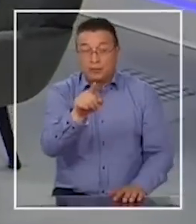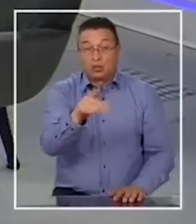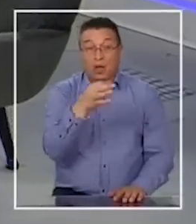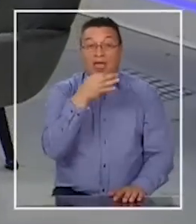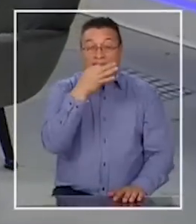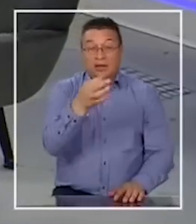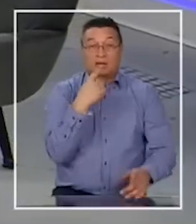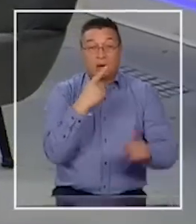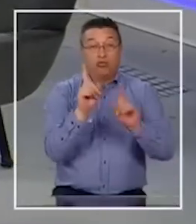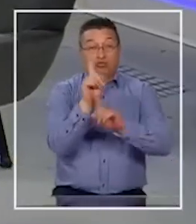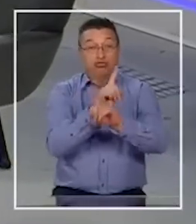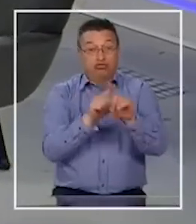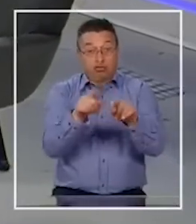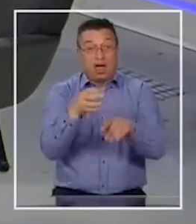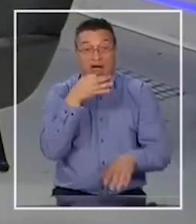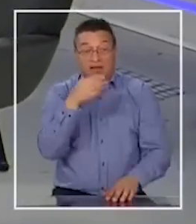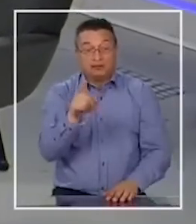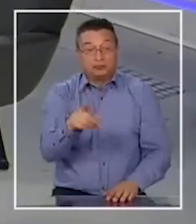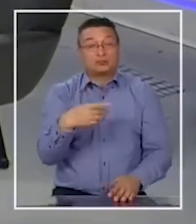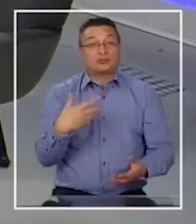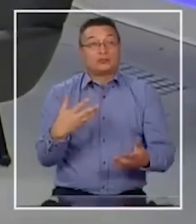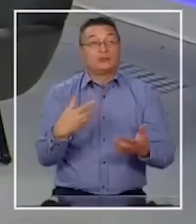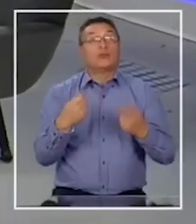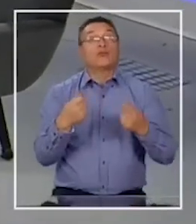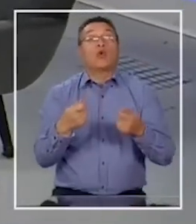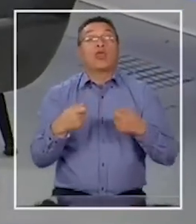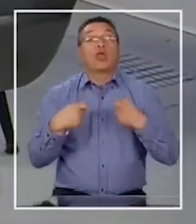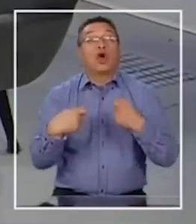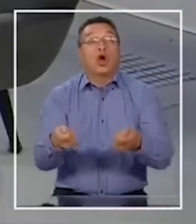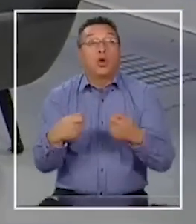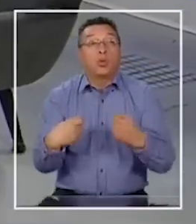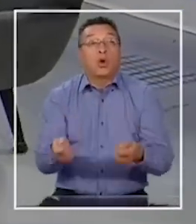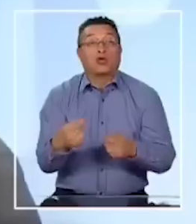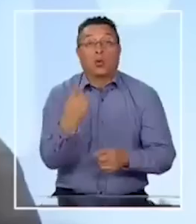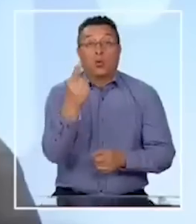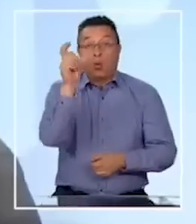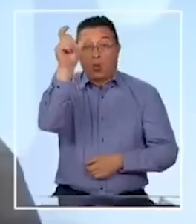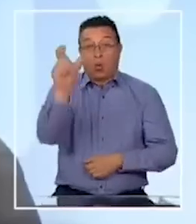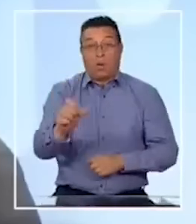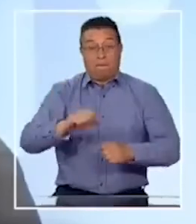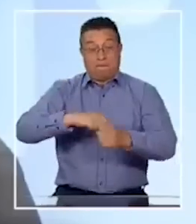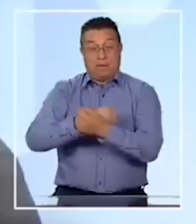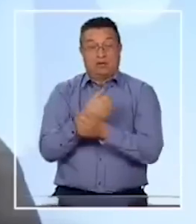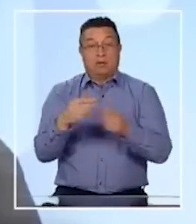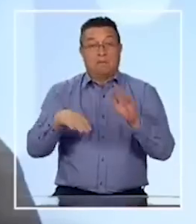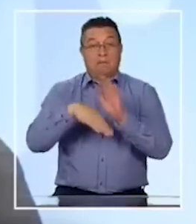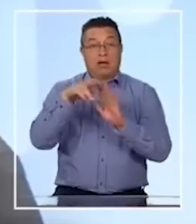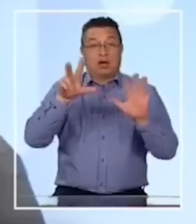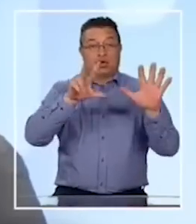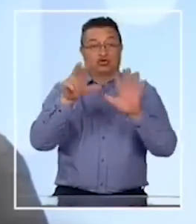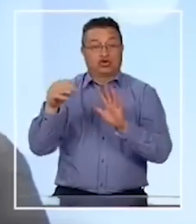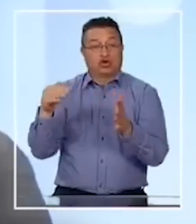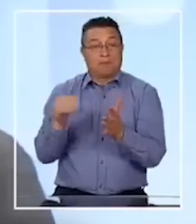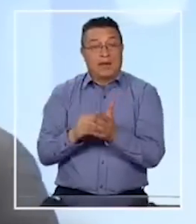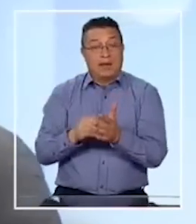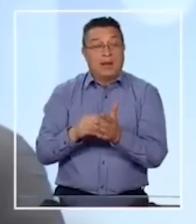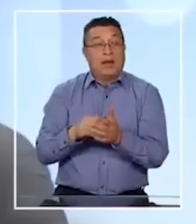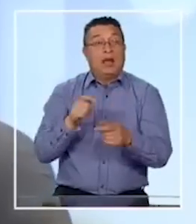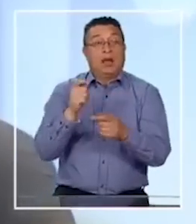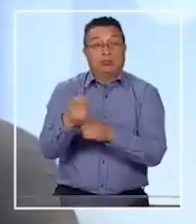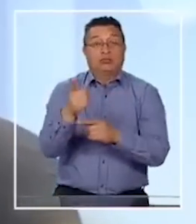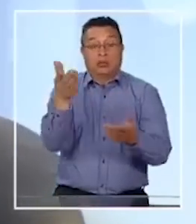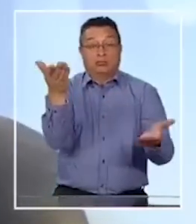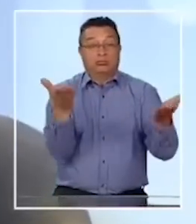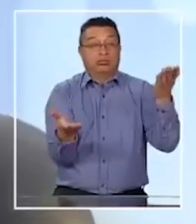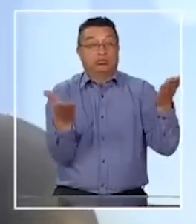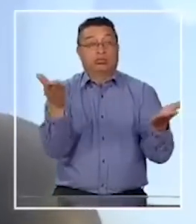ha dado ese argumento lo dijo acá también del costo de lo que cuesta además un preso que le cuesta el estado más de ochocientos mil pesos versus usted usa